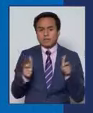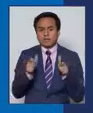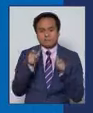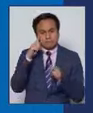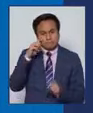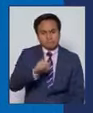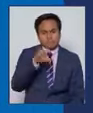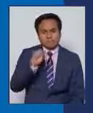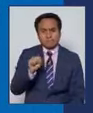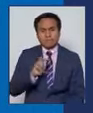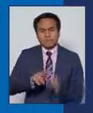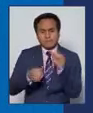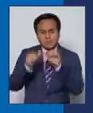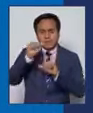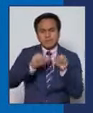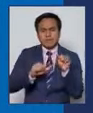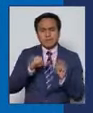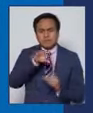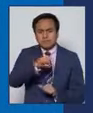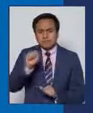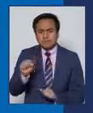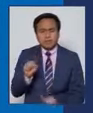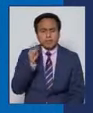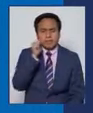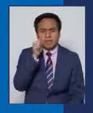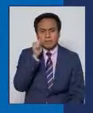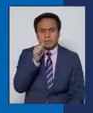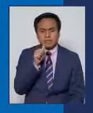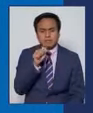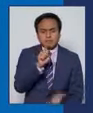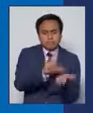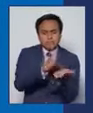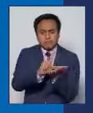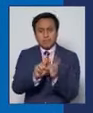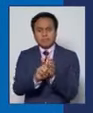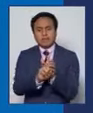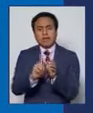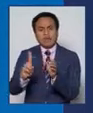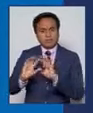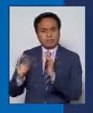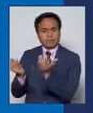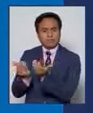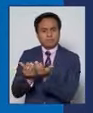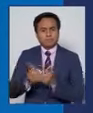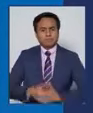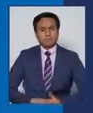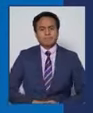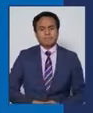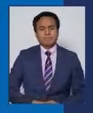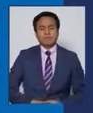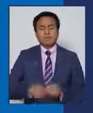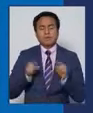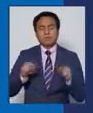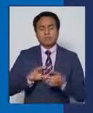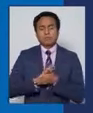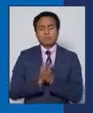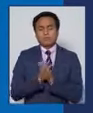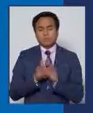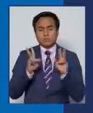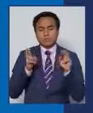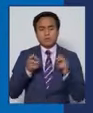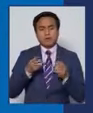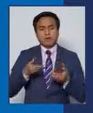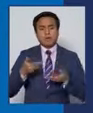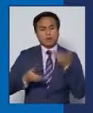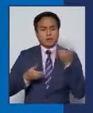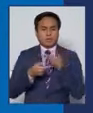de testeo diariamente, con el objetivo de testear, trazar y aislar. Eso es todo en cuanto al